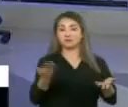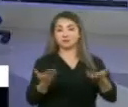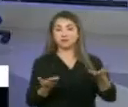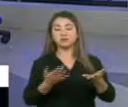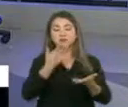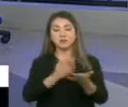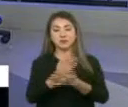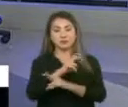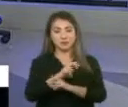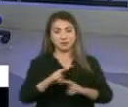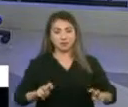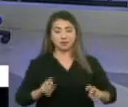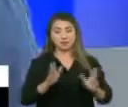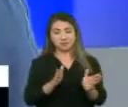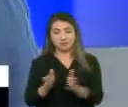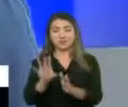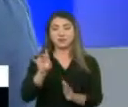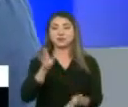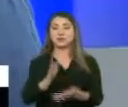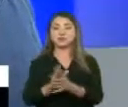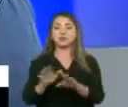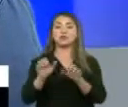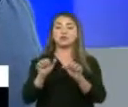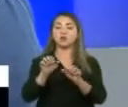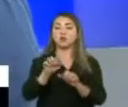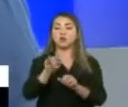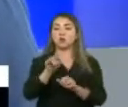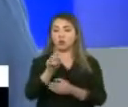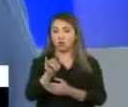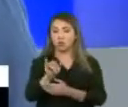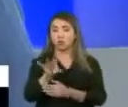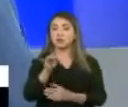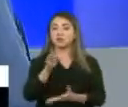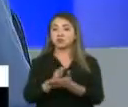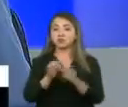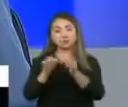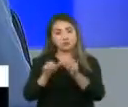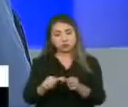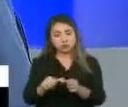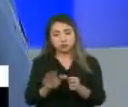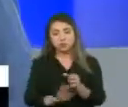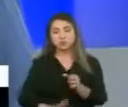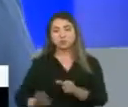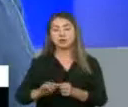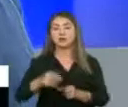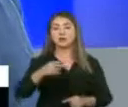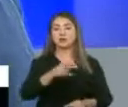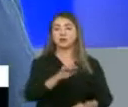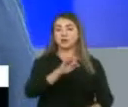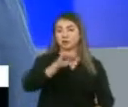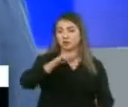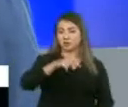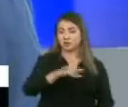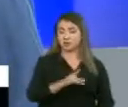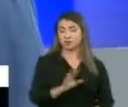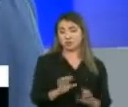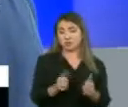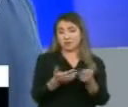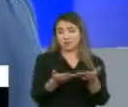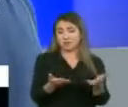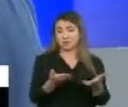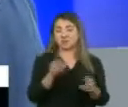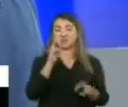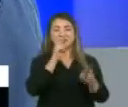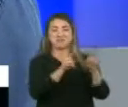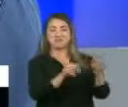investigados. Eso es la decisión que tomó la UDI en la directiva anterior, es la decisión que se ha mantenido en la directiva de Hernán Larraín y me parece adecuada. Yo sé que puede ser mal visto